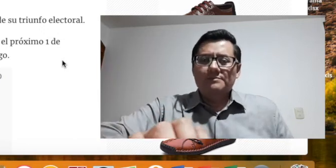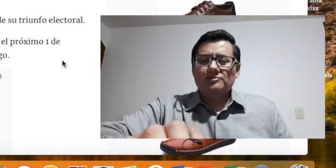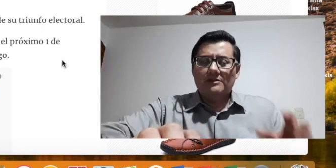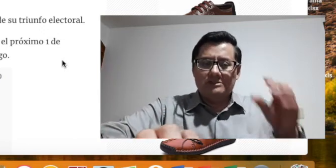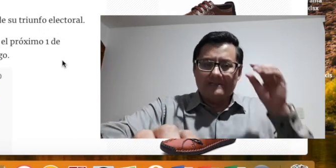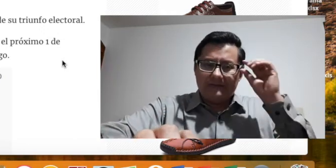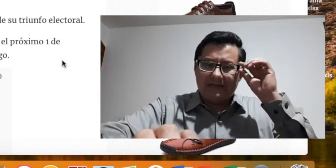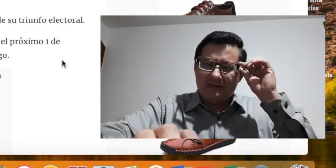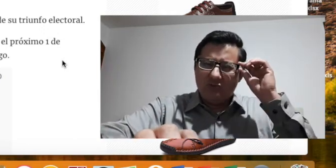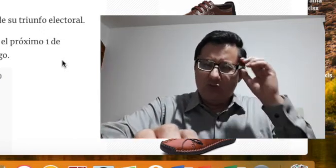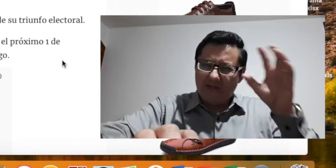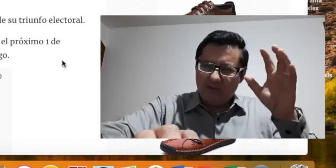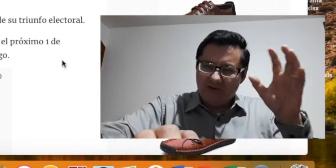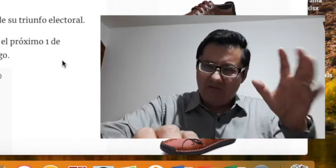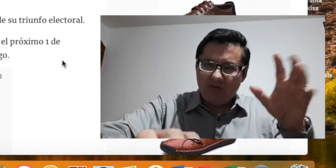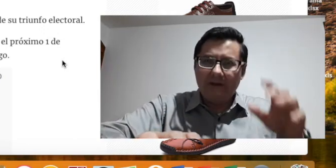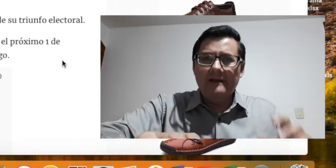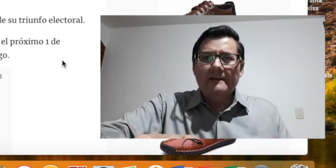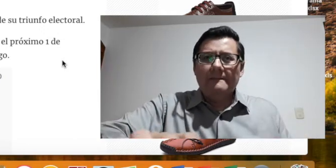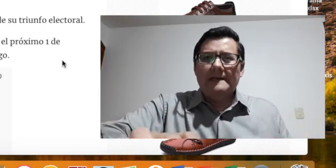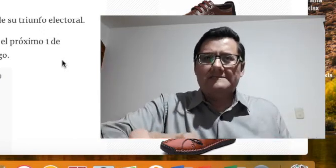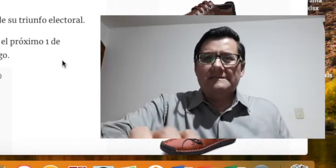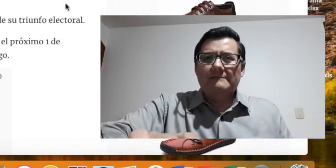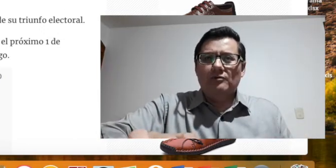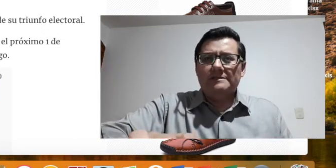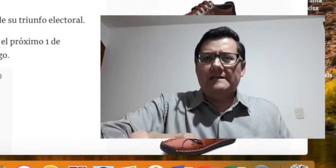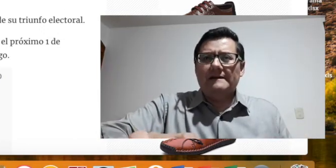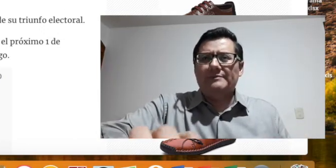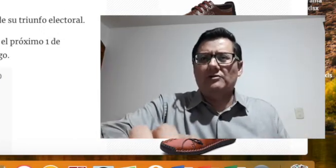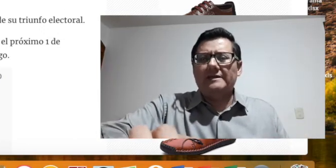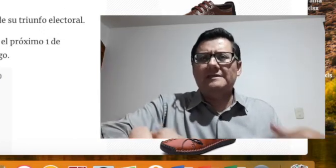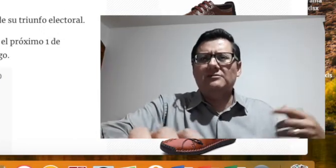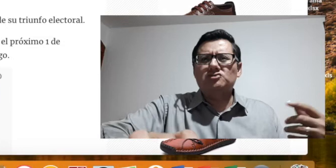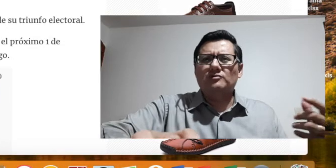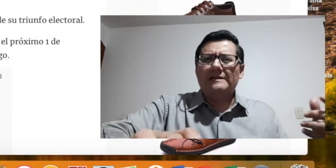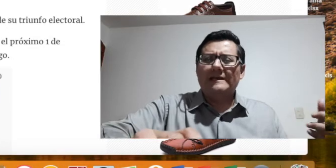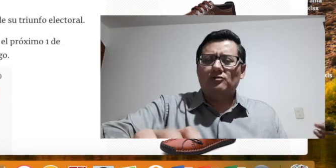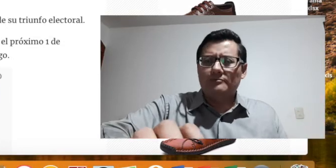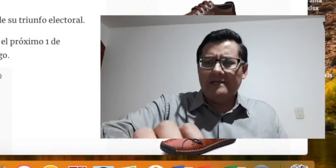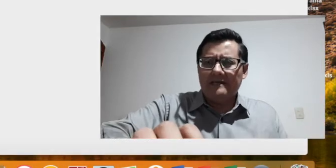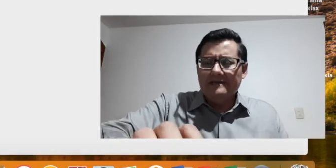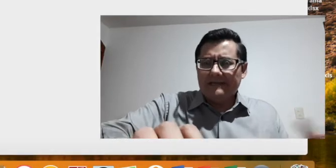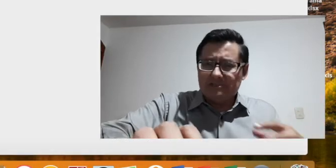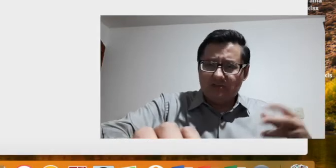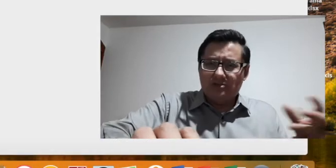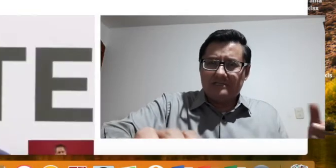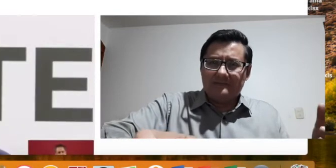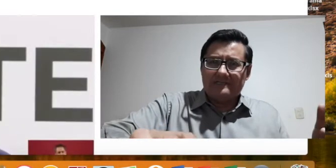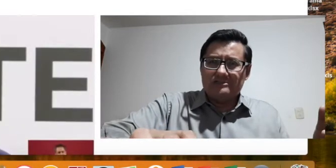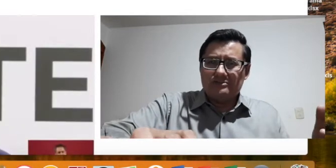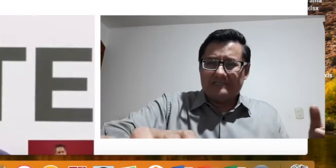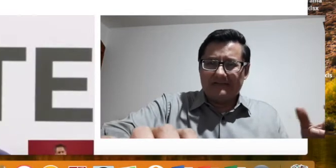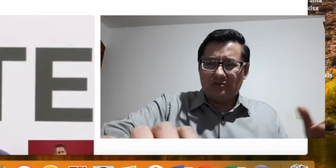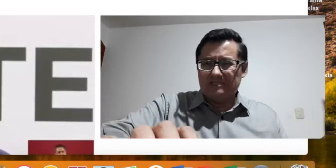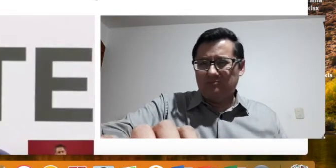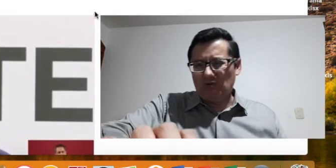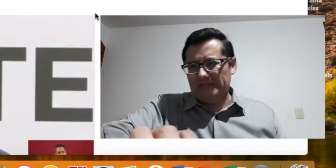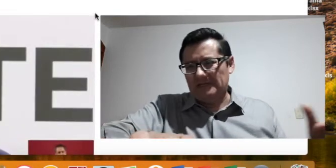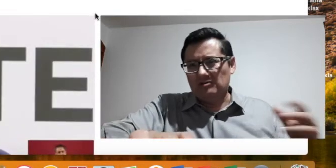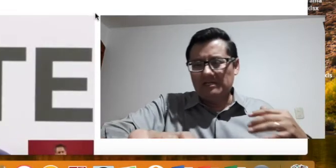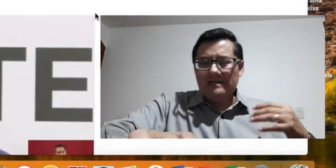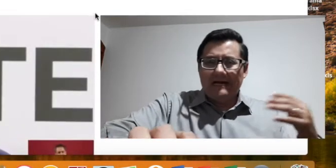Manuel López Obrador está marcando una nueva forma de hacer política, pero ¿qué dijo sobre la economía? Que es uno de los temas que sus